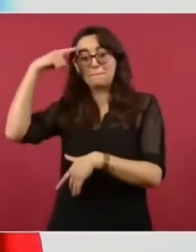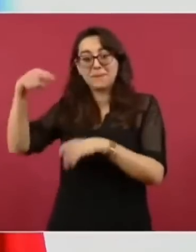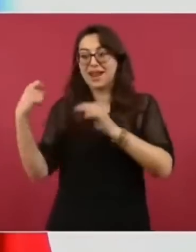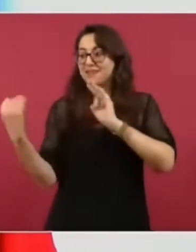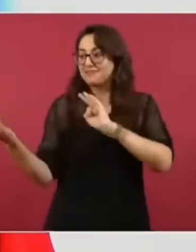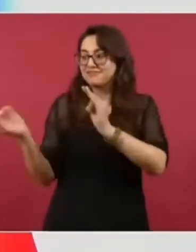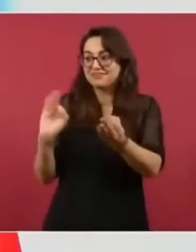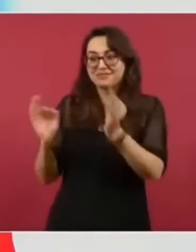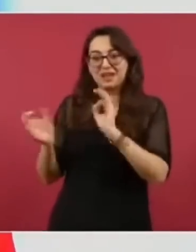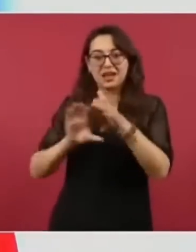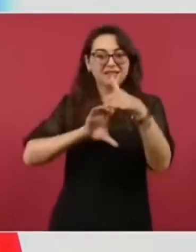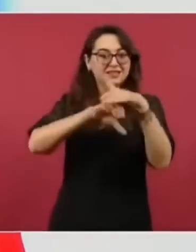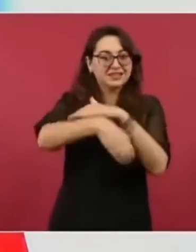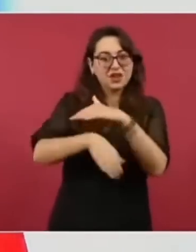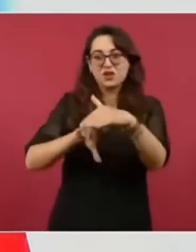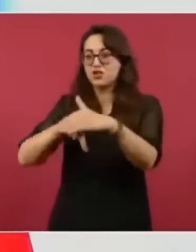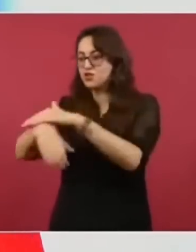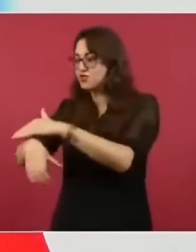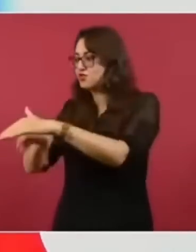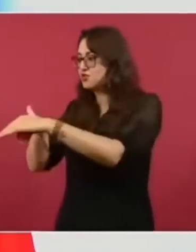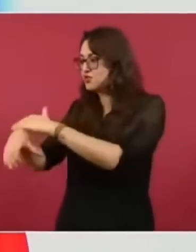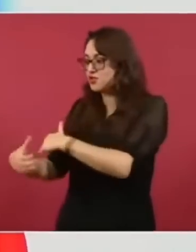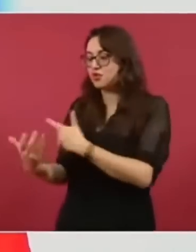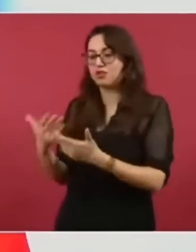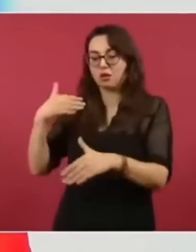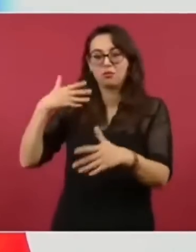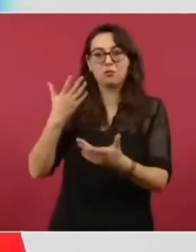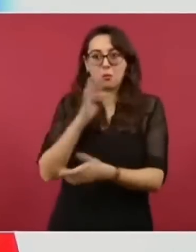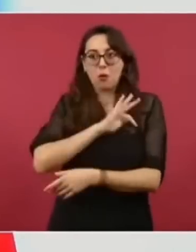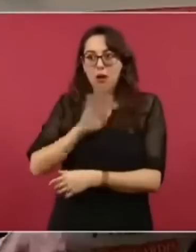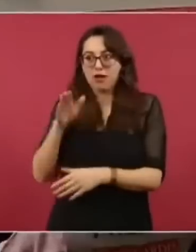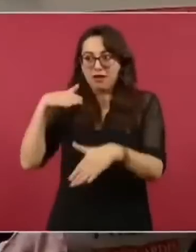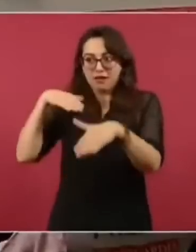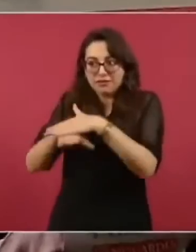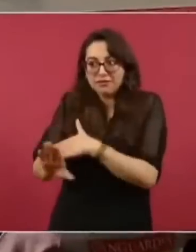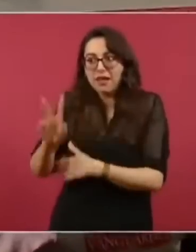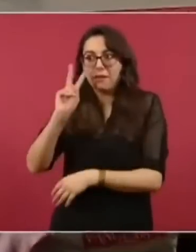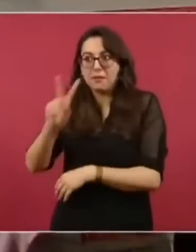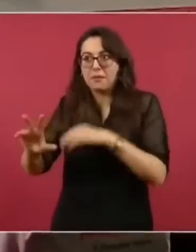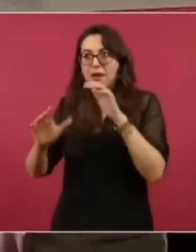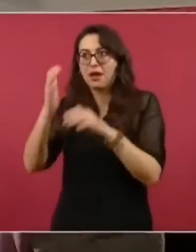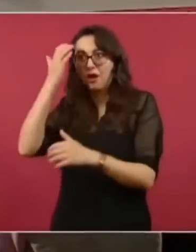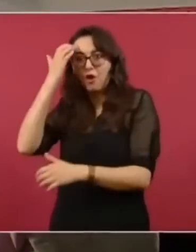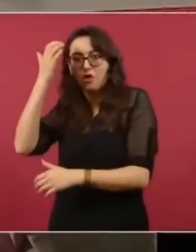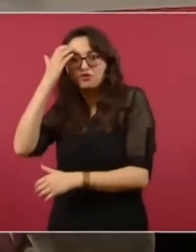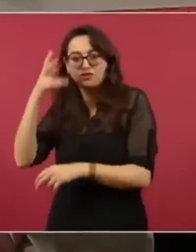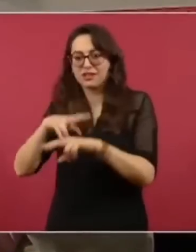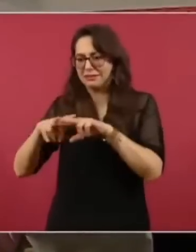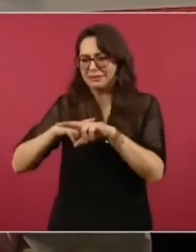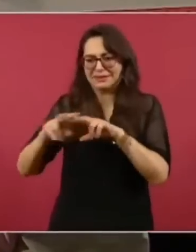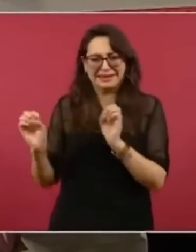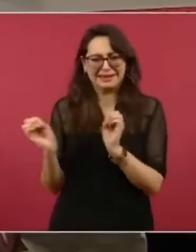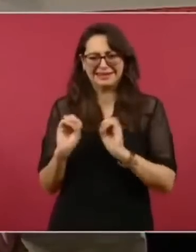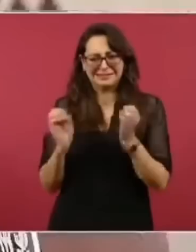Cueva Garra de Jaguar y la Cueva de 8 Balas. Pero siguen